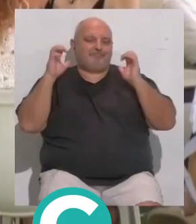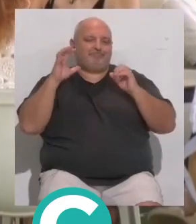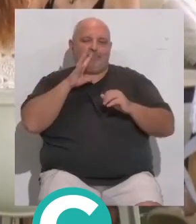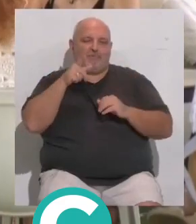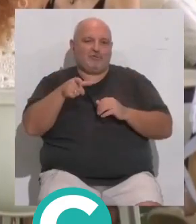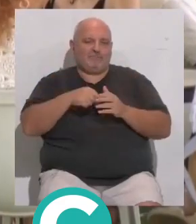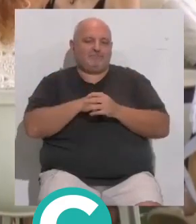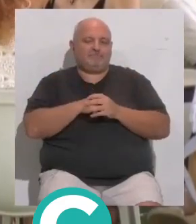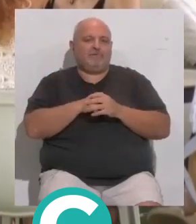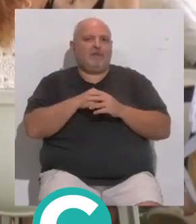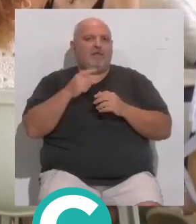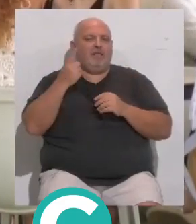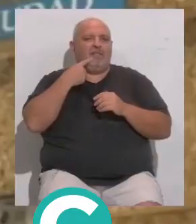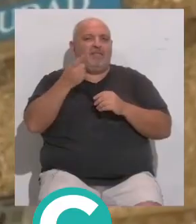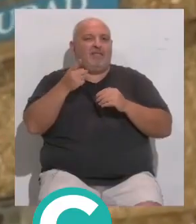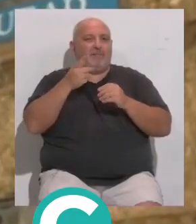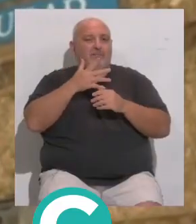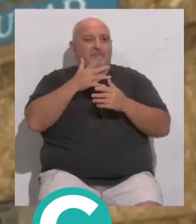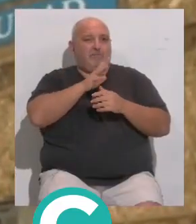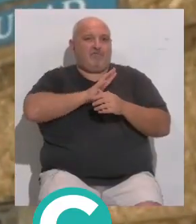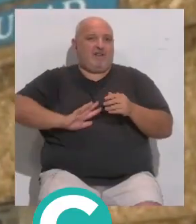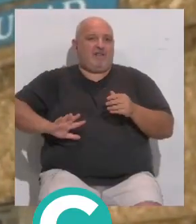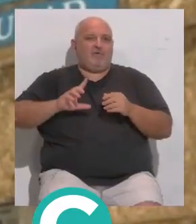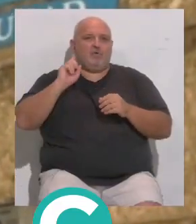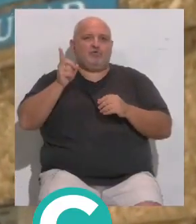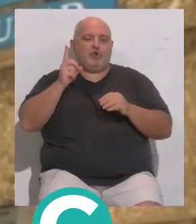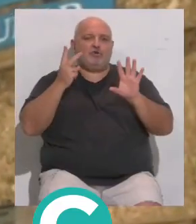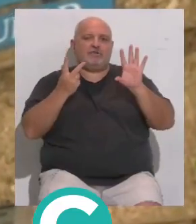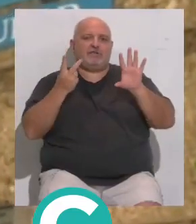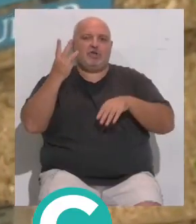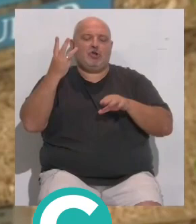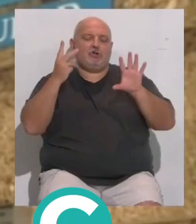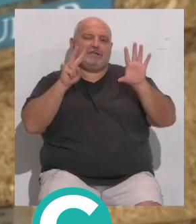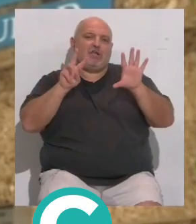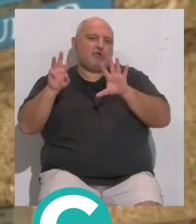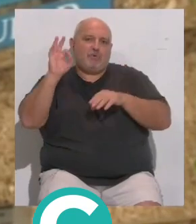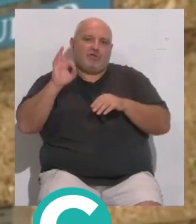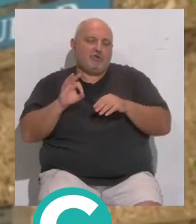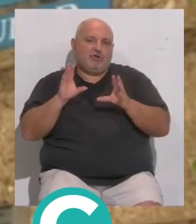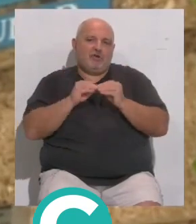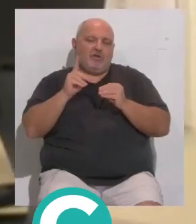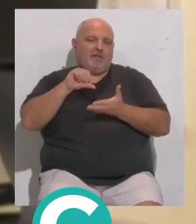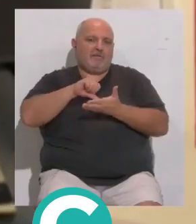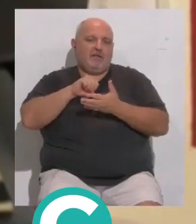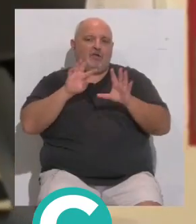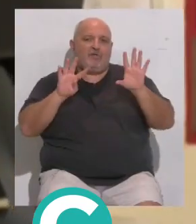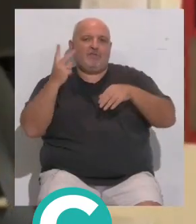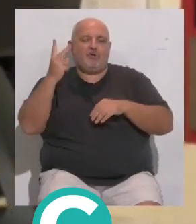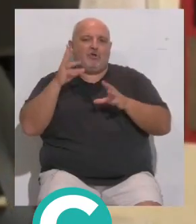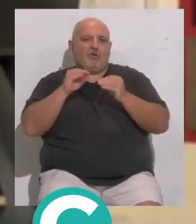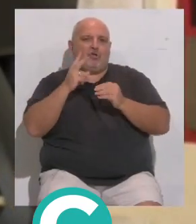posibles turistas. Los registros provisionales apuntan a tan solo un 78% de ocupación en la capital,